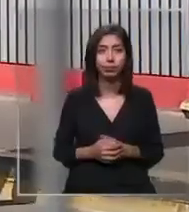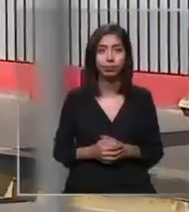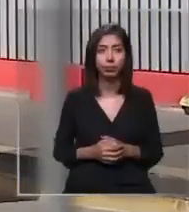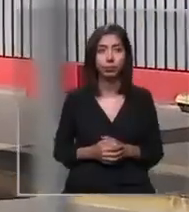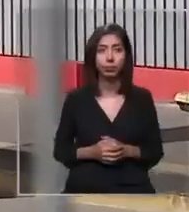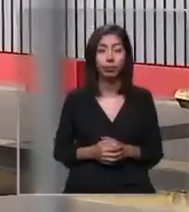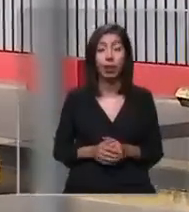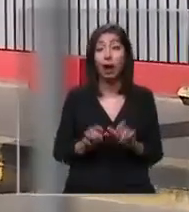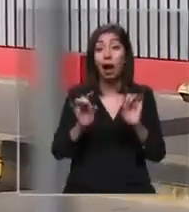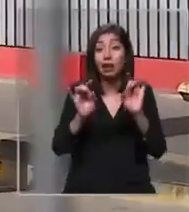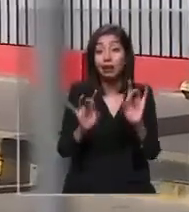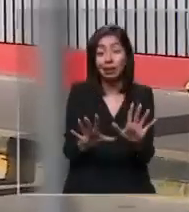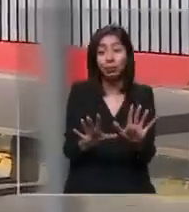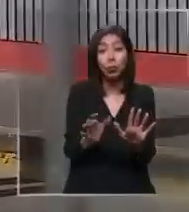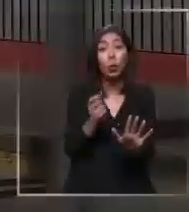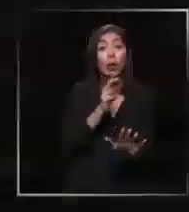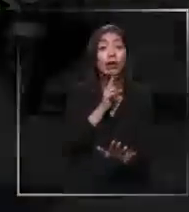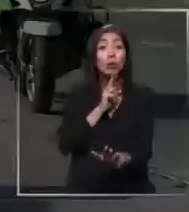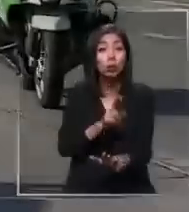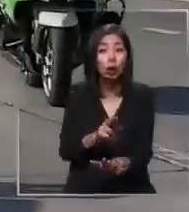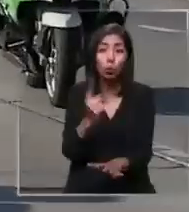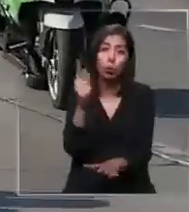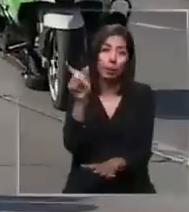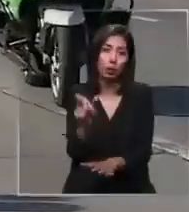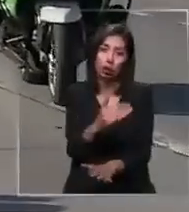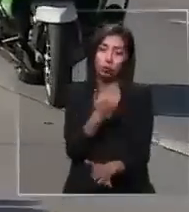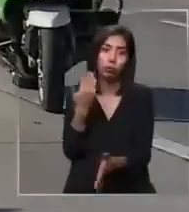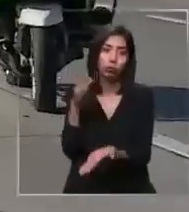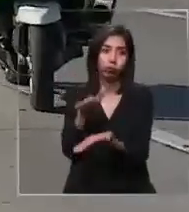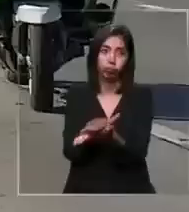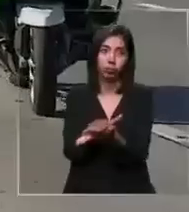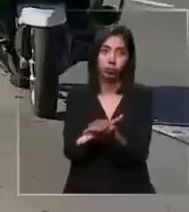Así ocurrió, el resultado fue letal.